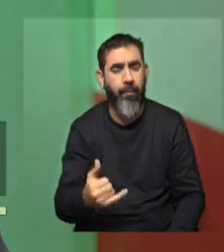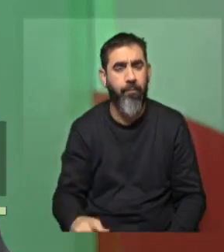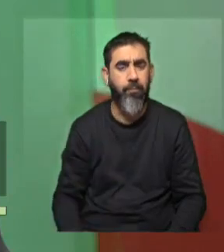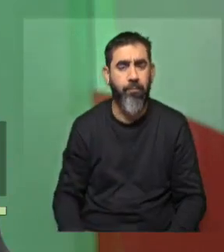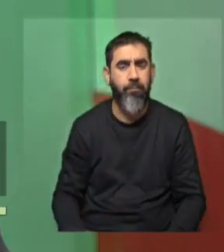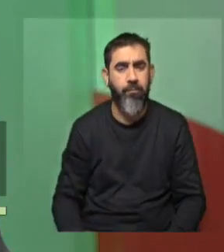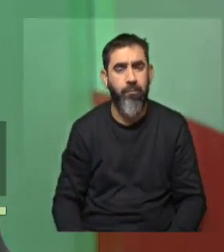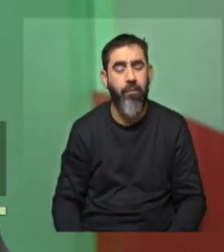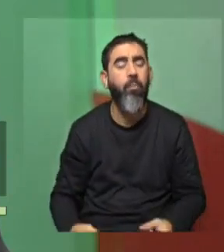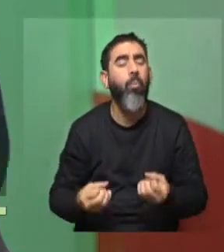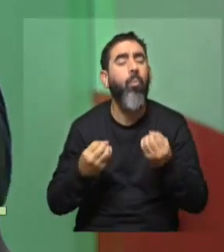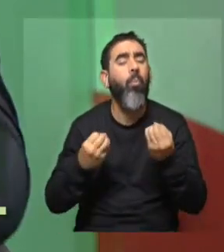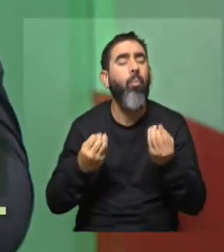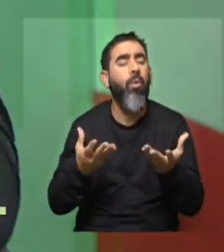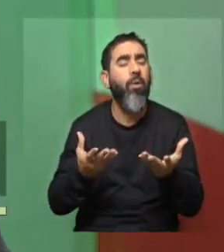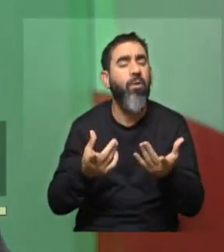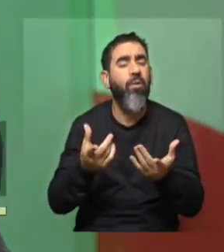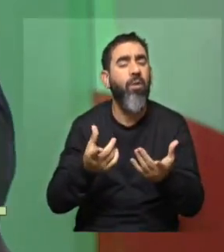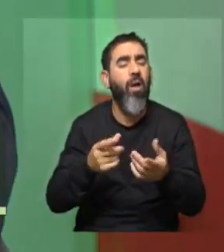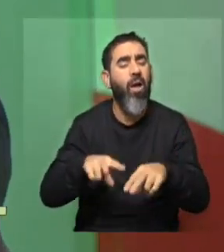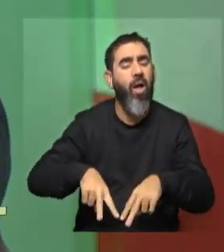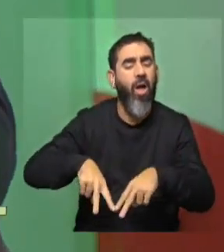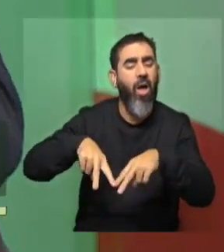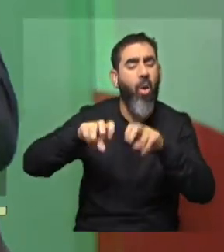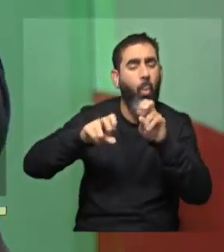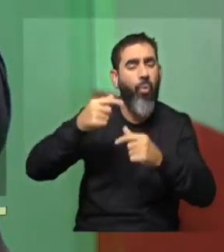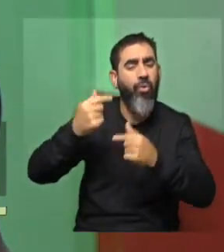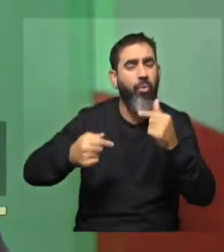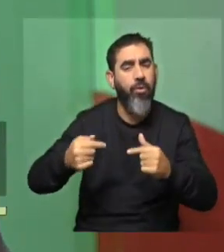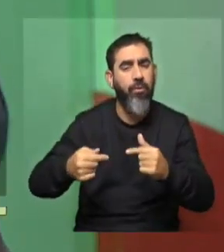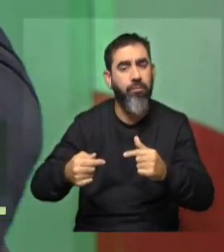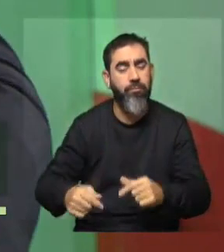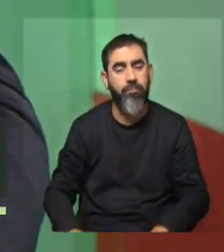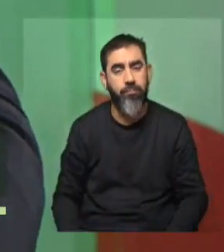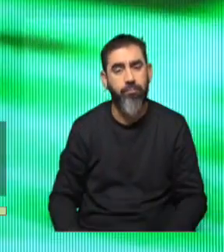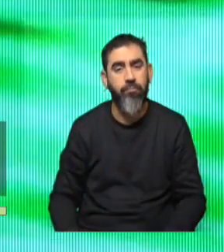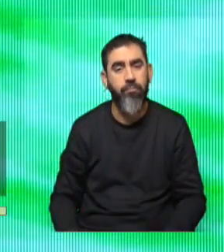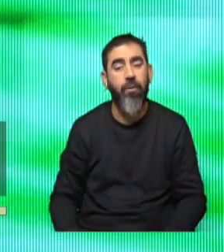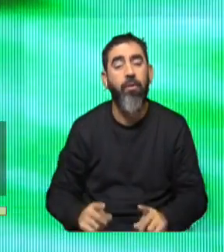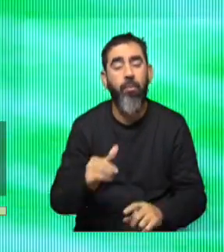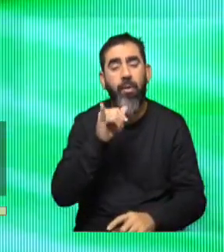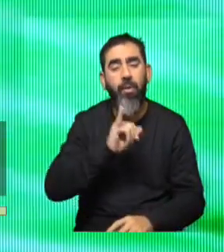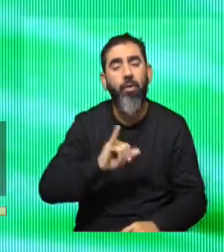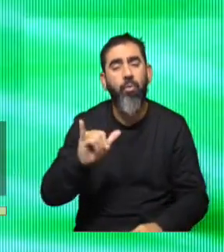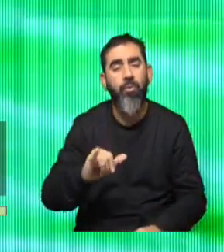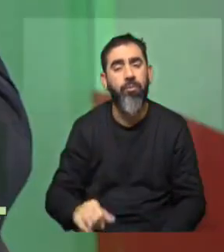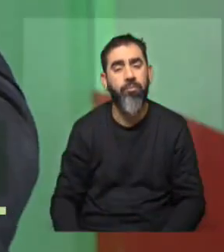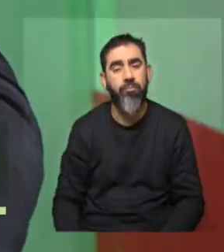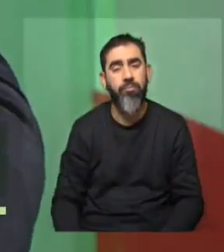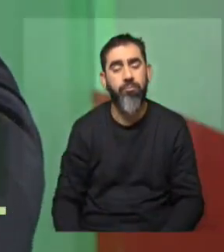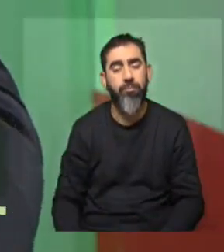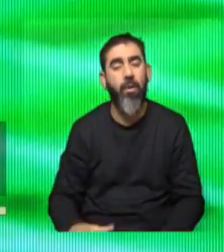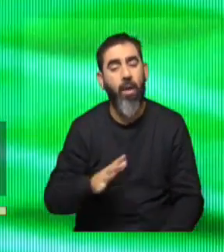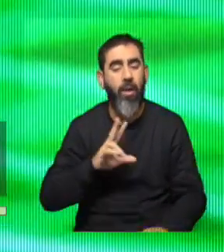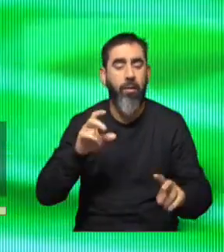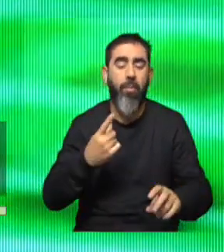a qué atribuye esta esta ola de auditoría es de alguna manera y que se reviven las denuncias en los últimos tiempos No sé yo creo que hay que